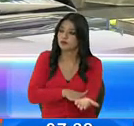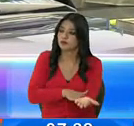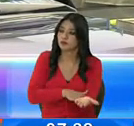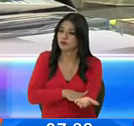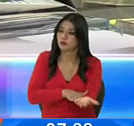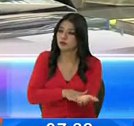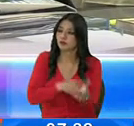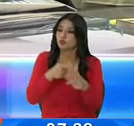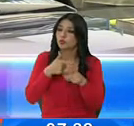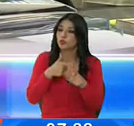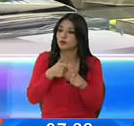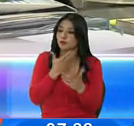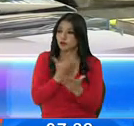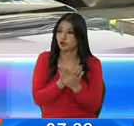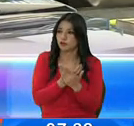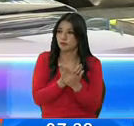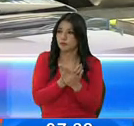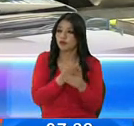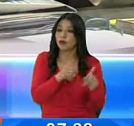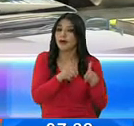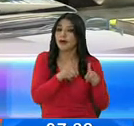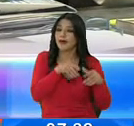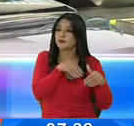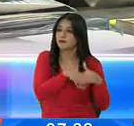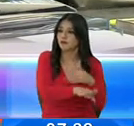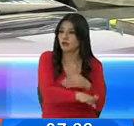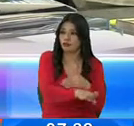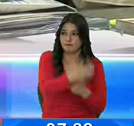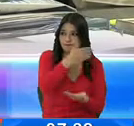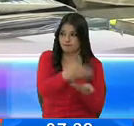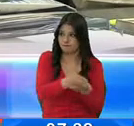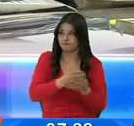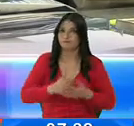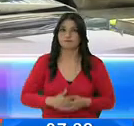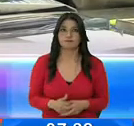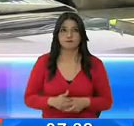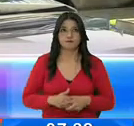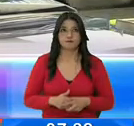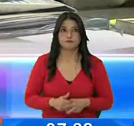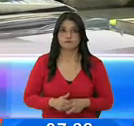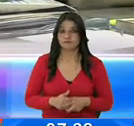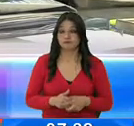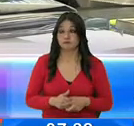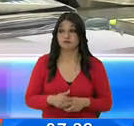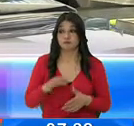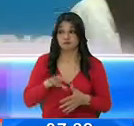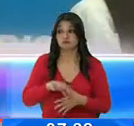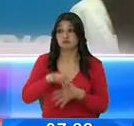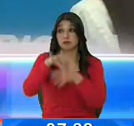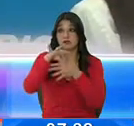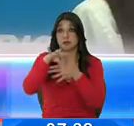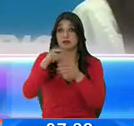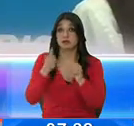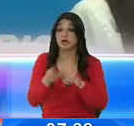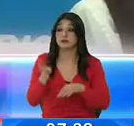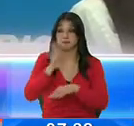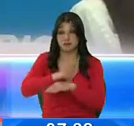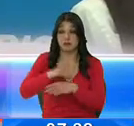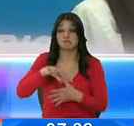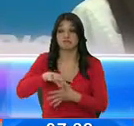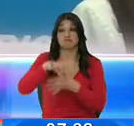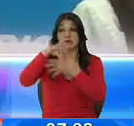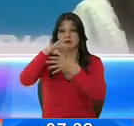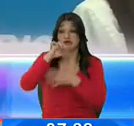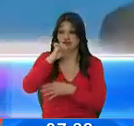urgente materia económica que fue negado y archivado es decir hay cuentas pendientes que ha dejado la salida y ambos